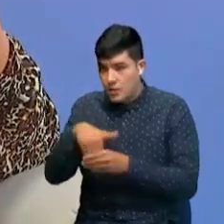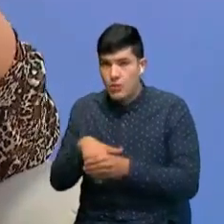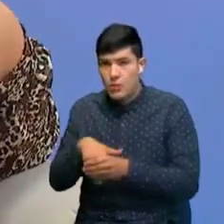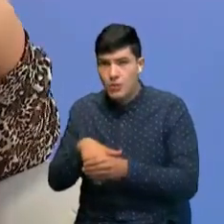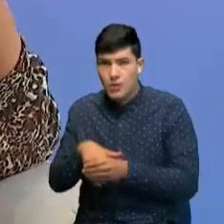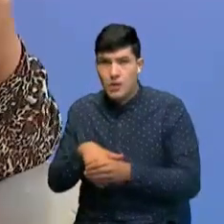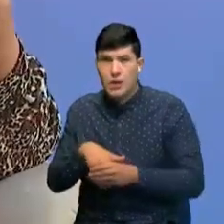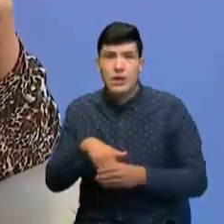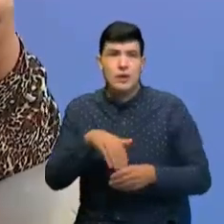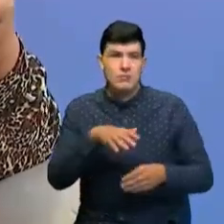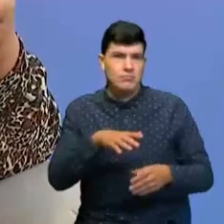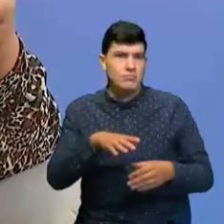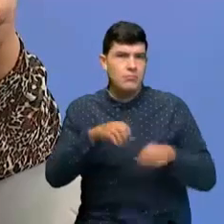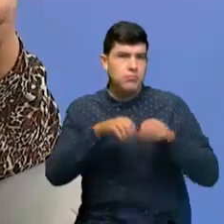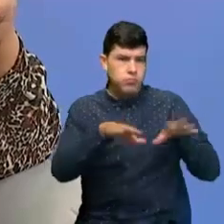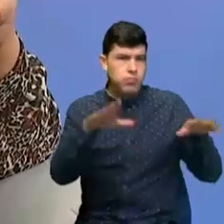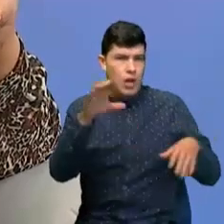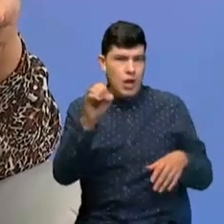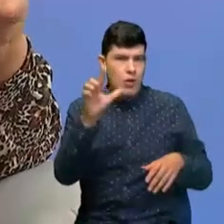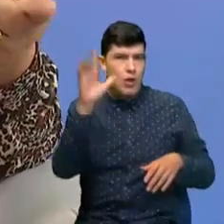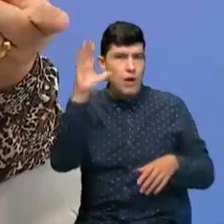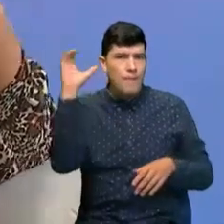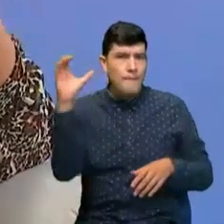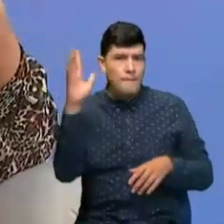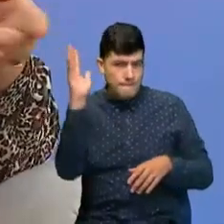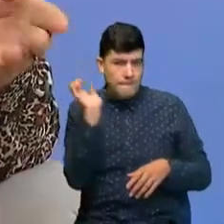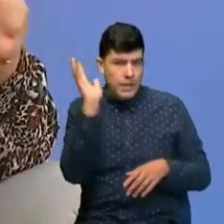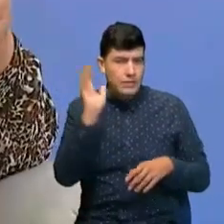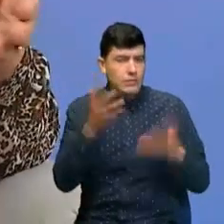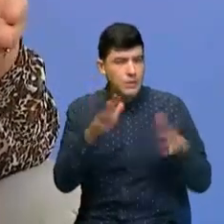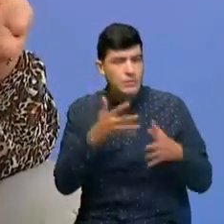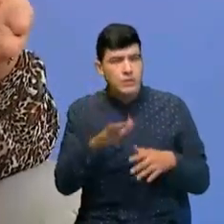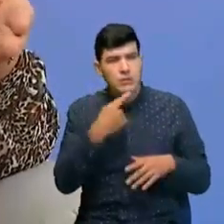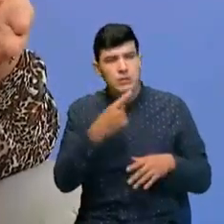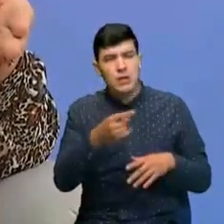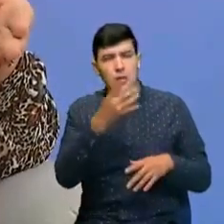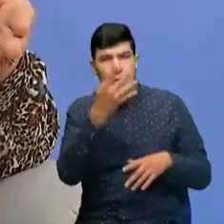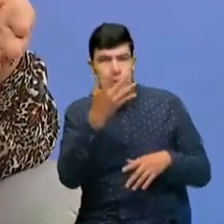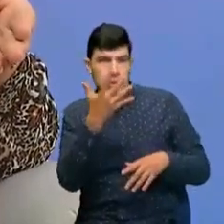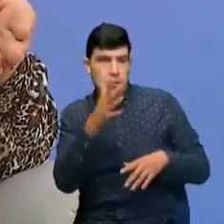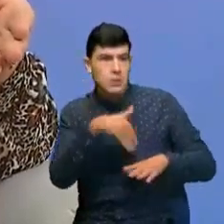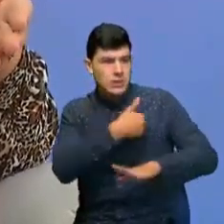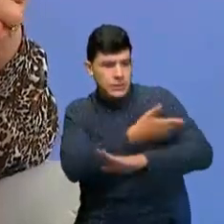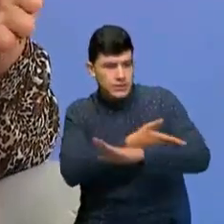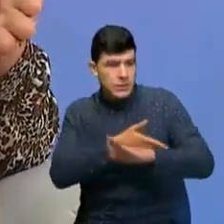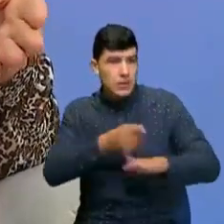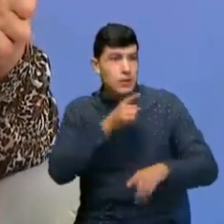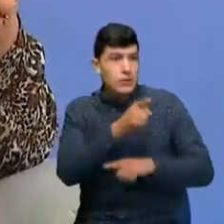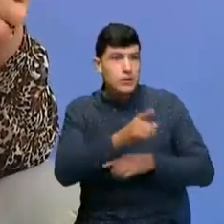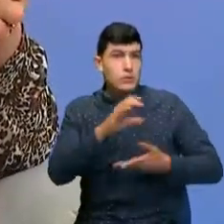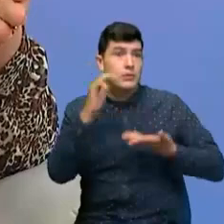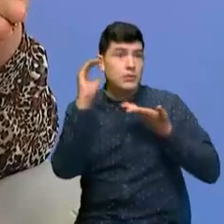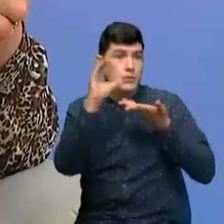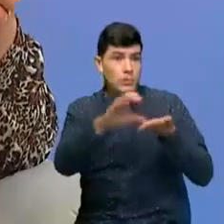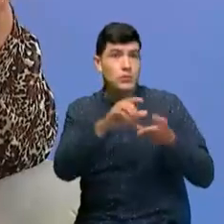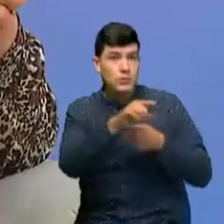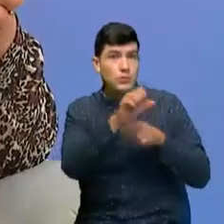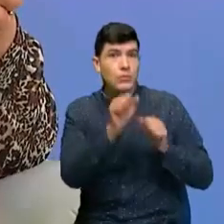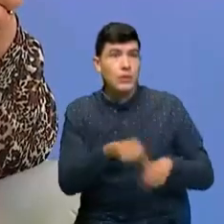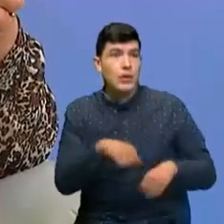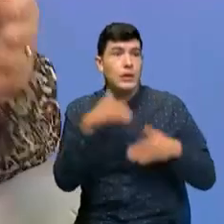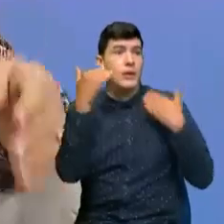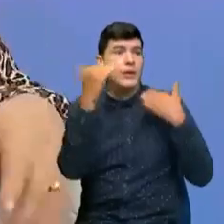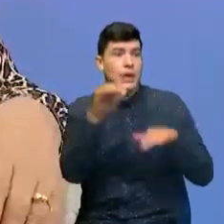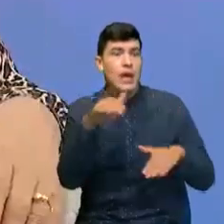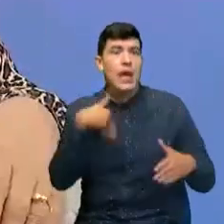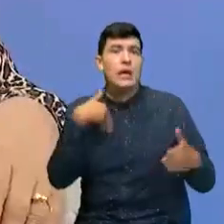prestación definida y tiene más o menos un promedio de cotización de 4, 5, 6 millones de pesos, recordemos que se puede liquidar hasta el